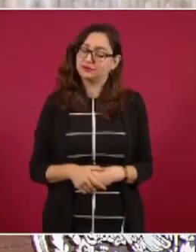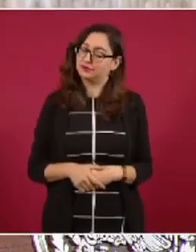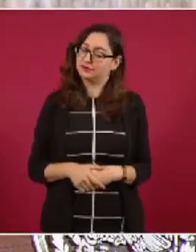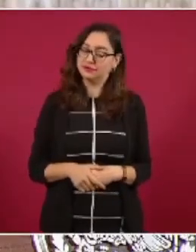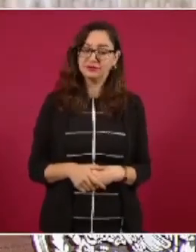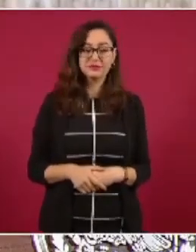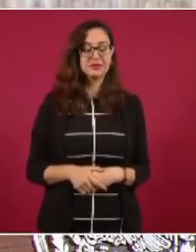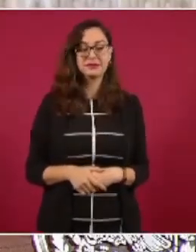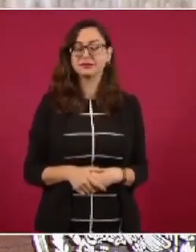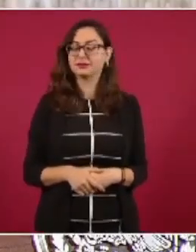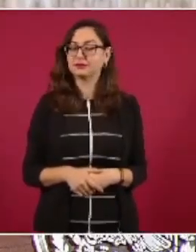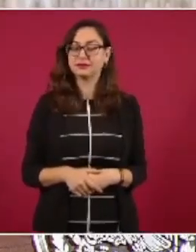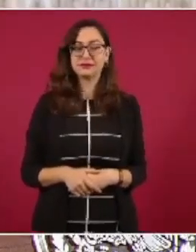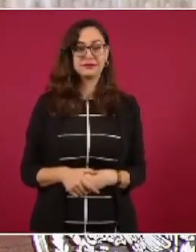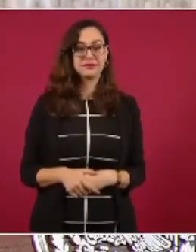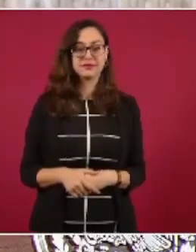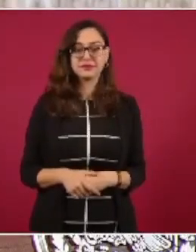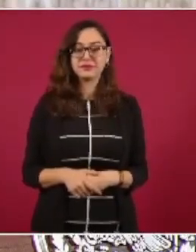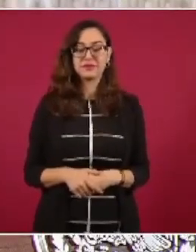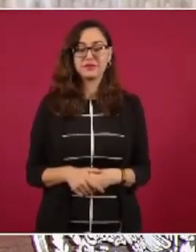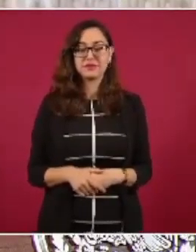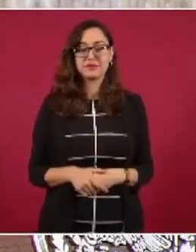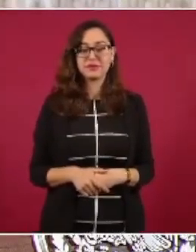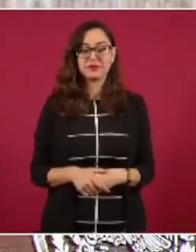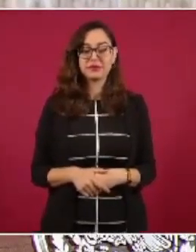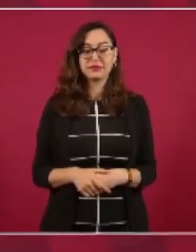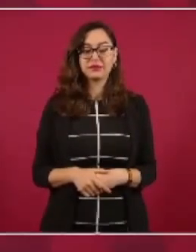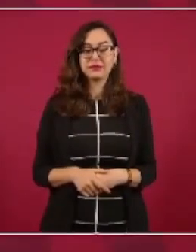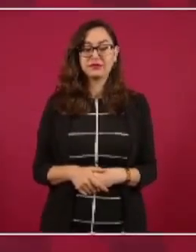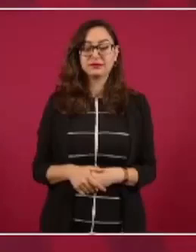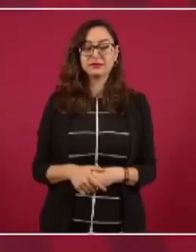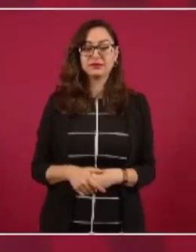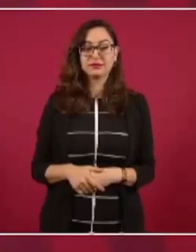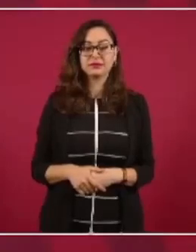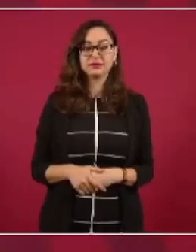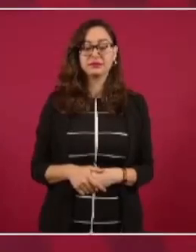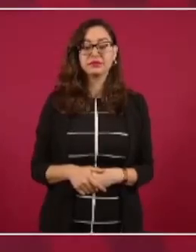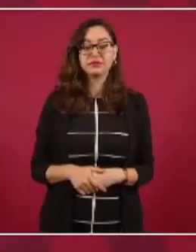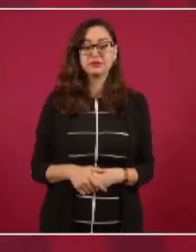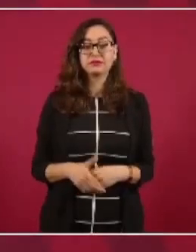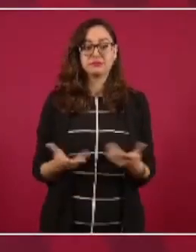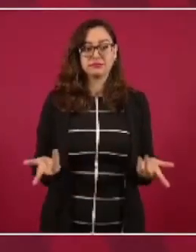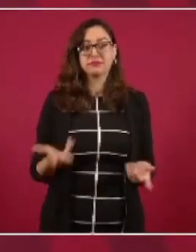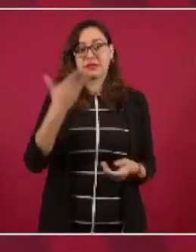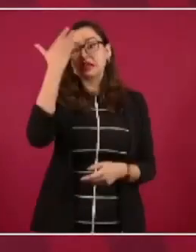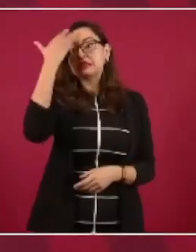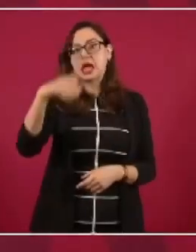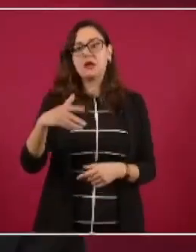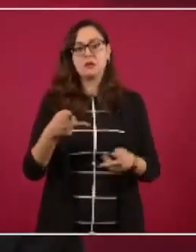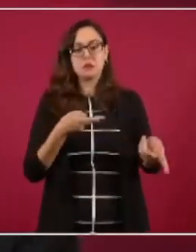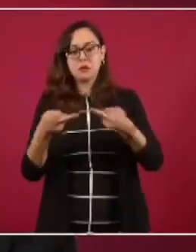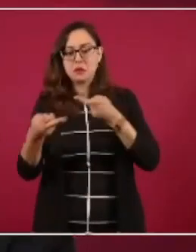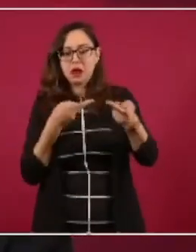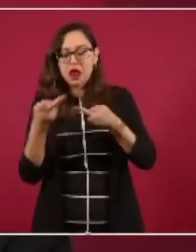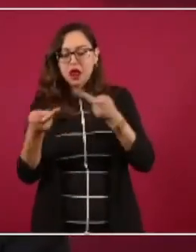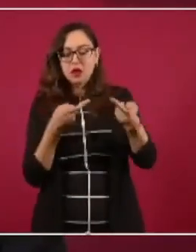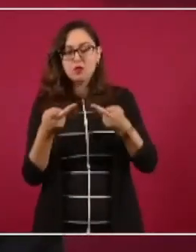Pues todo esto que significó el Rápido y Furioso,